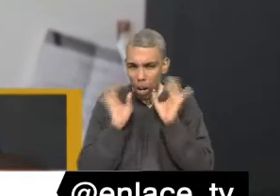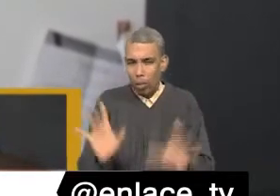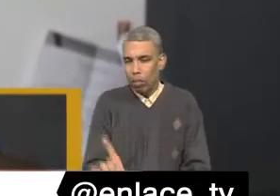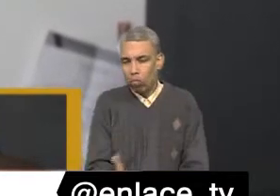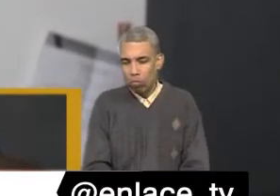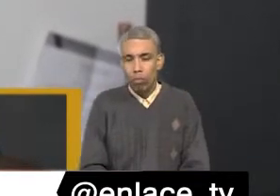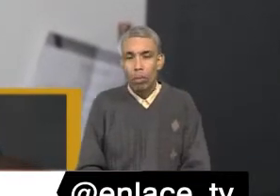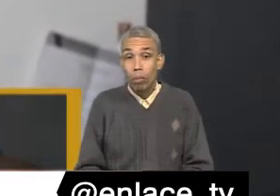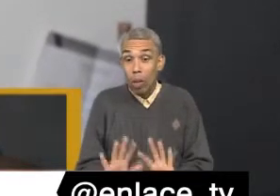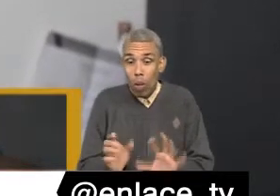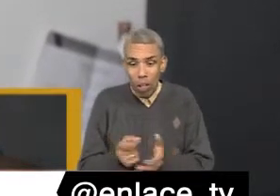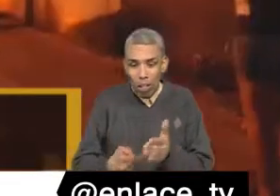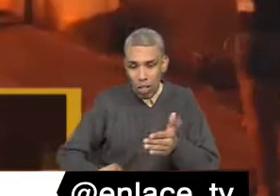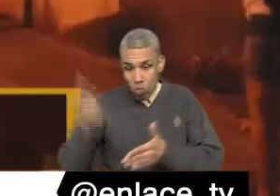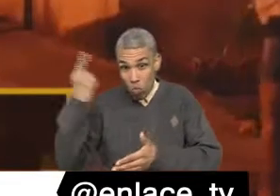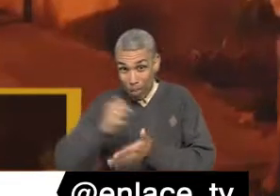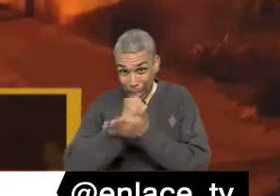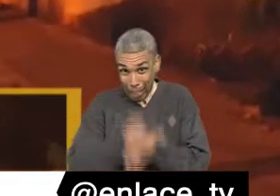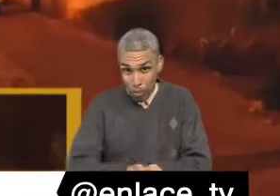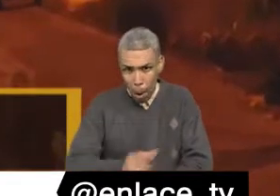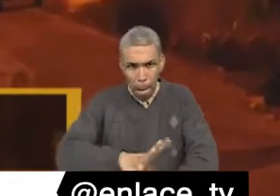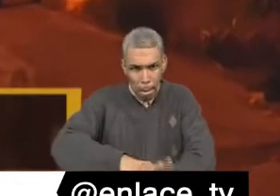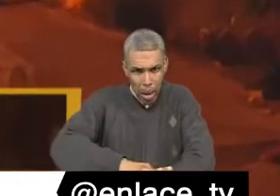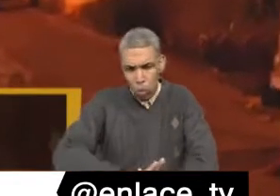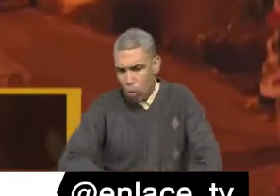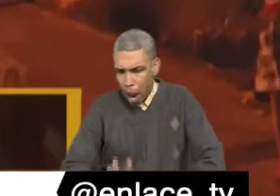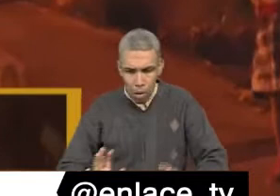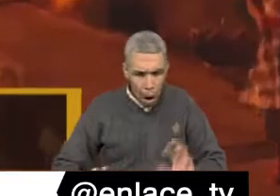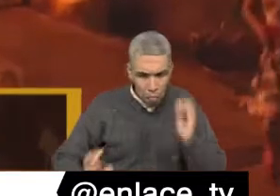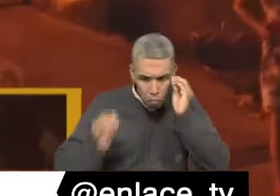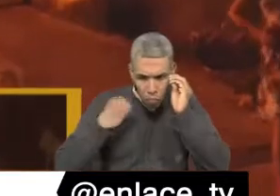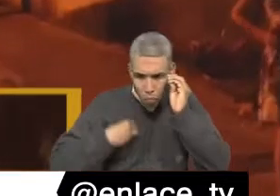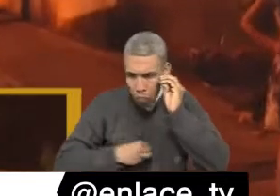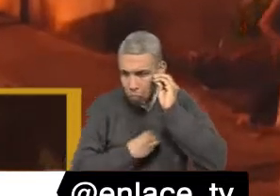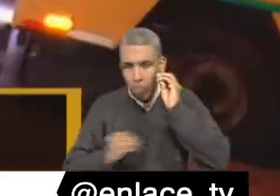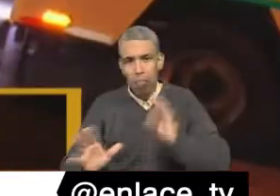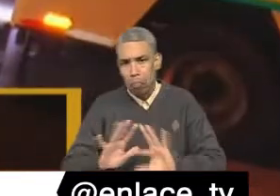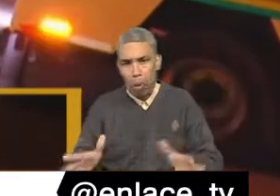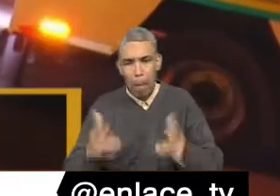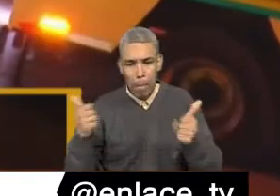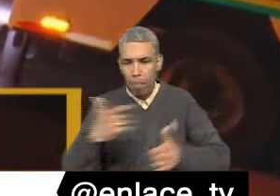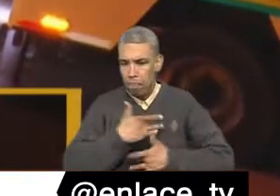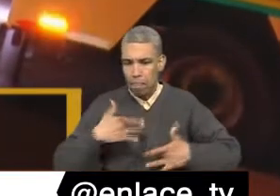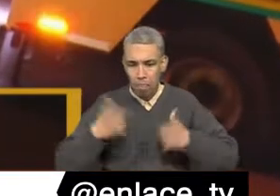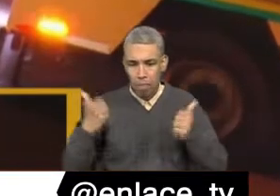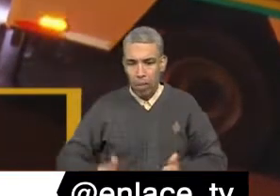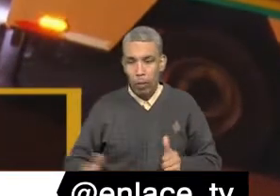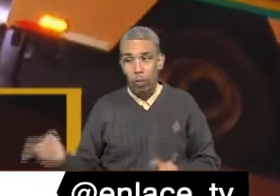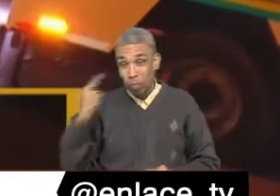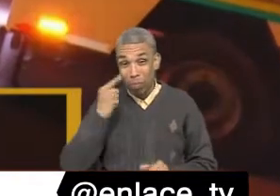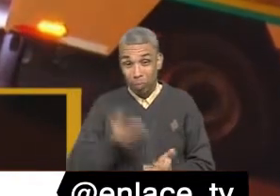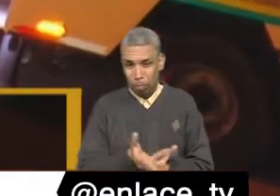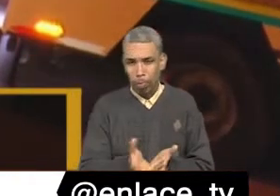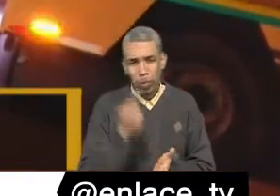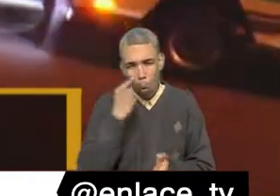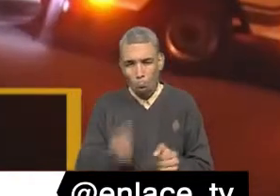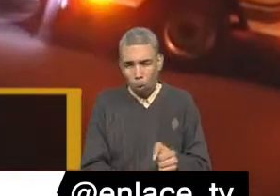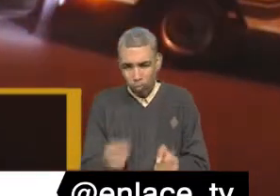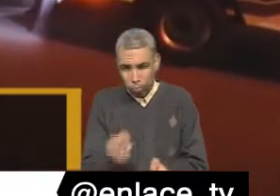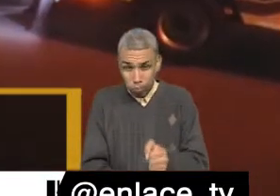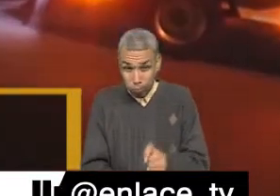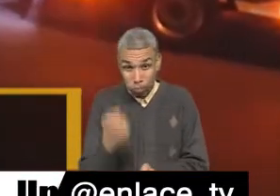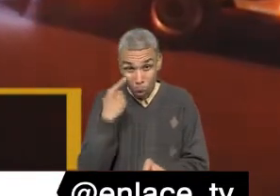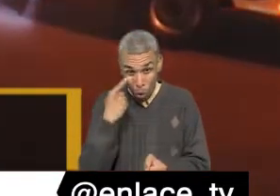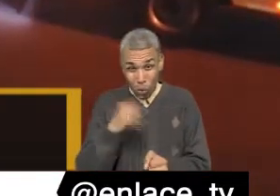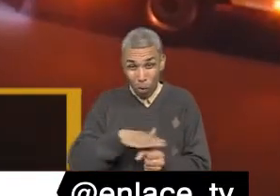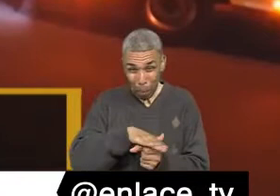fueron atendidas en la clínica San José. De acuerdo al estado de la vía del sector, Lizarazo hace algunas recomendaciones a los conductores que transitan por